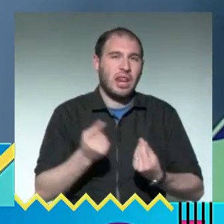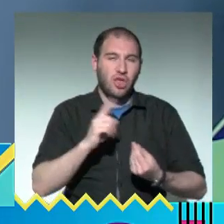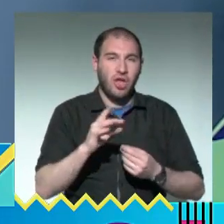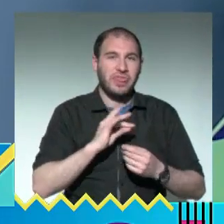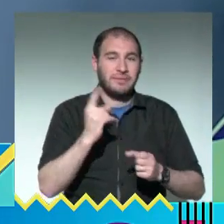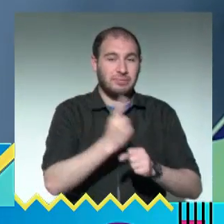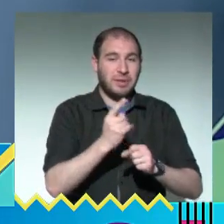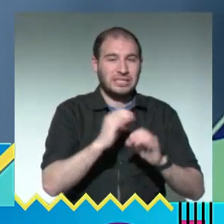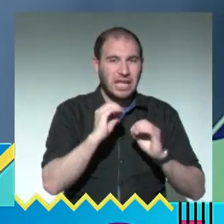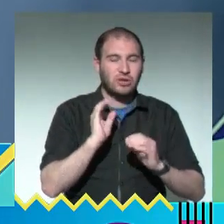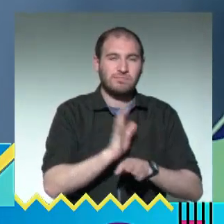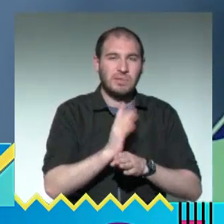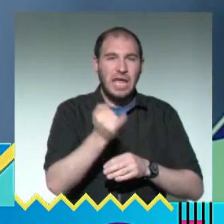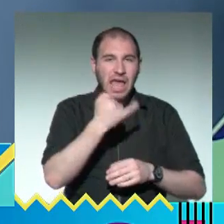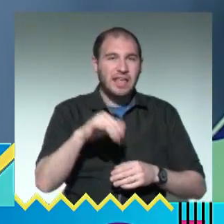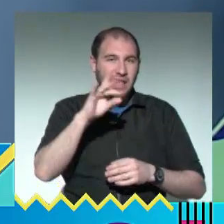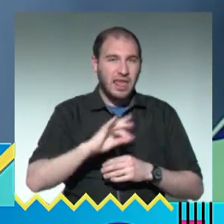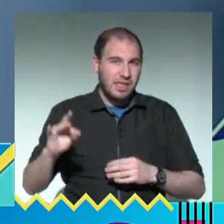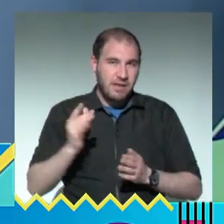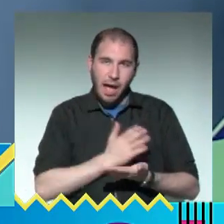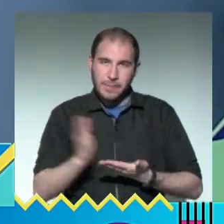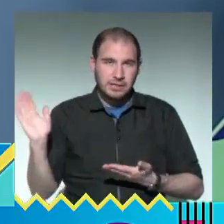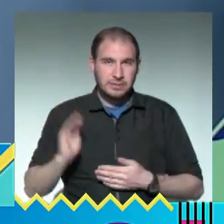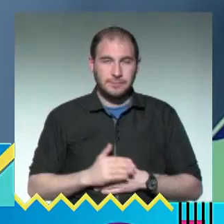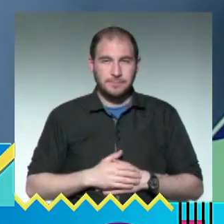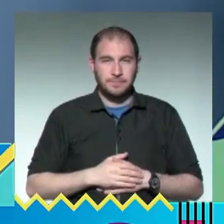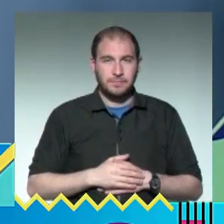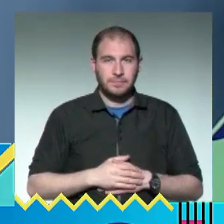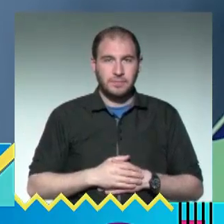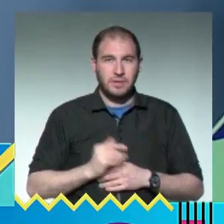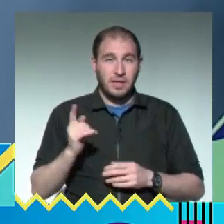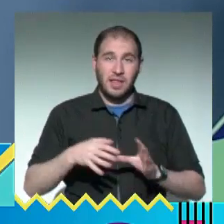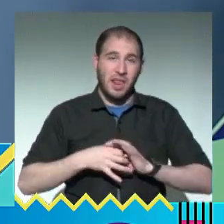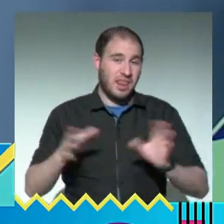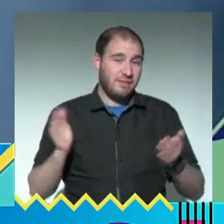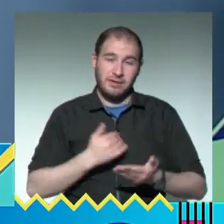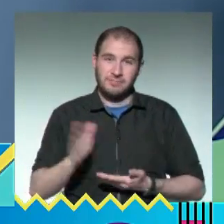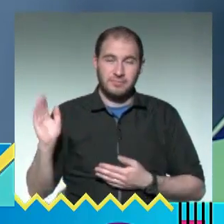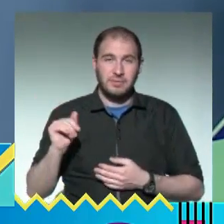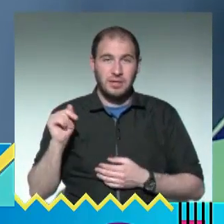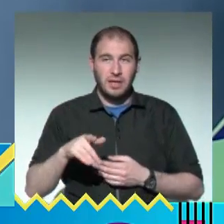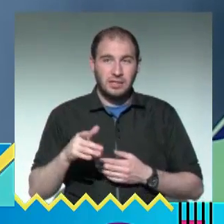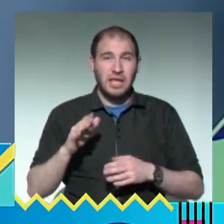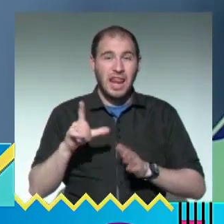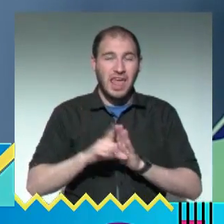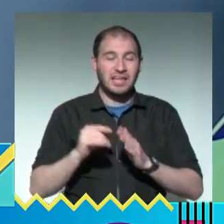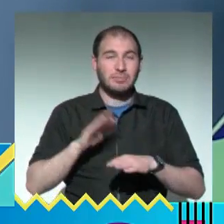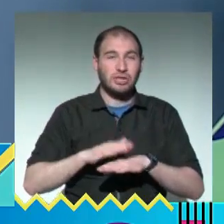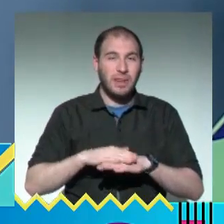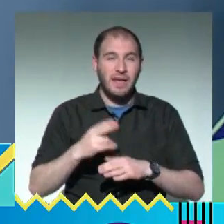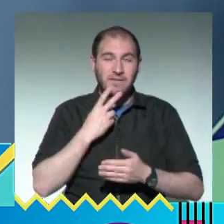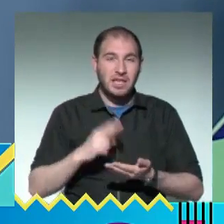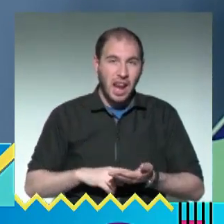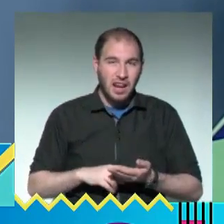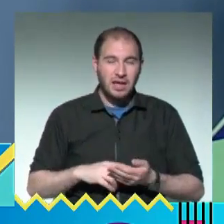déficit primario cero, es decir, el tema de intereses de la deuda, se deja liberado por otro canal. Para eso están las leyes de responsabilidad fiscal, que eso